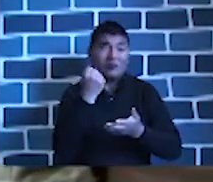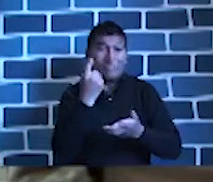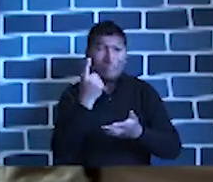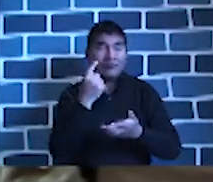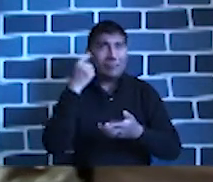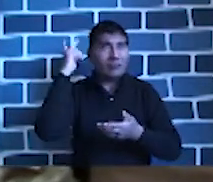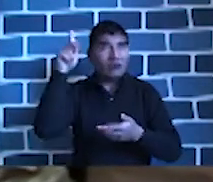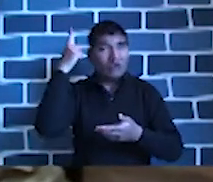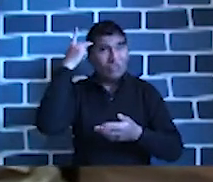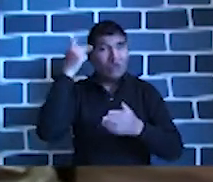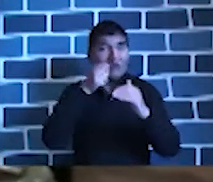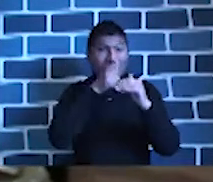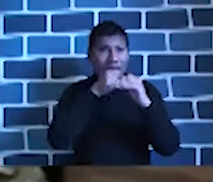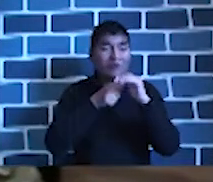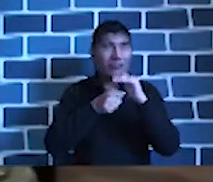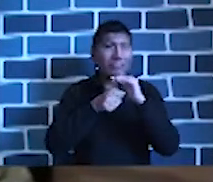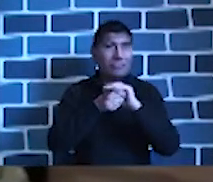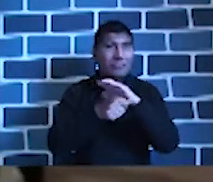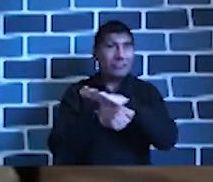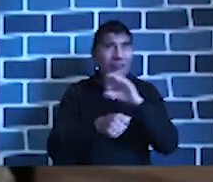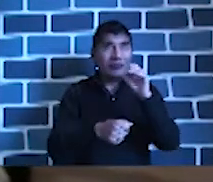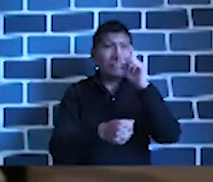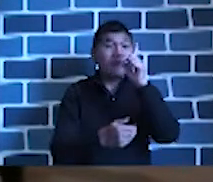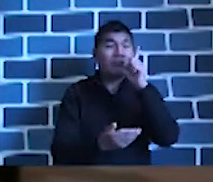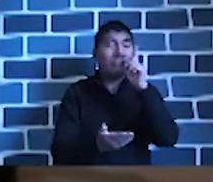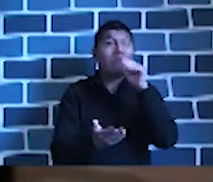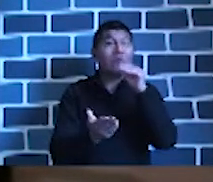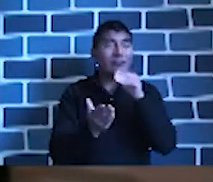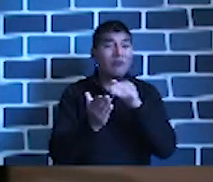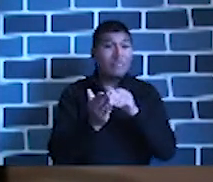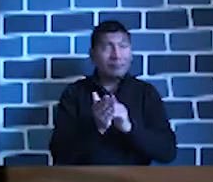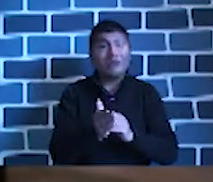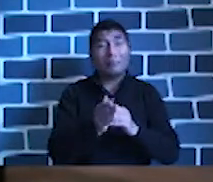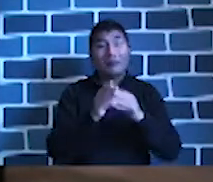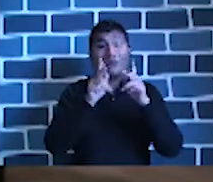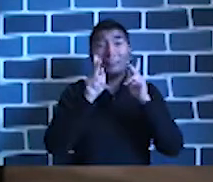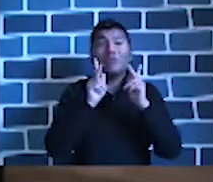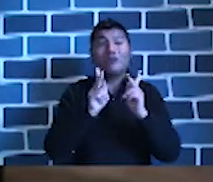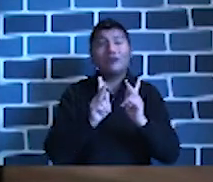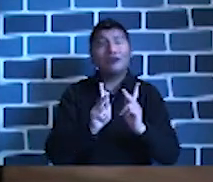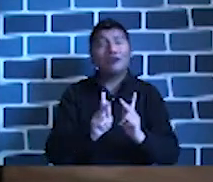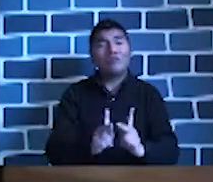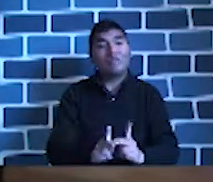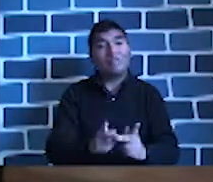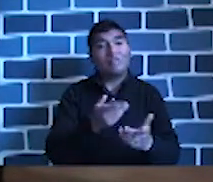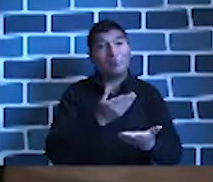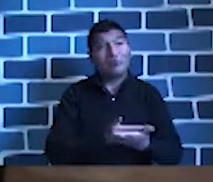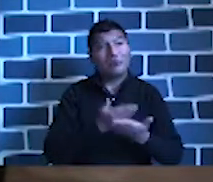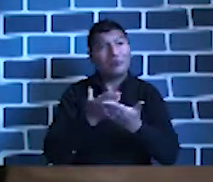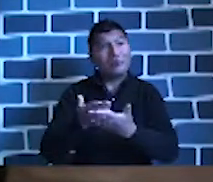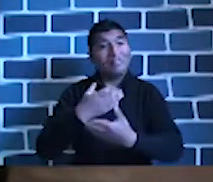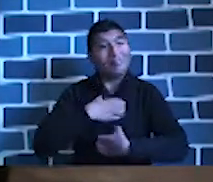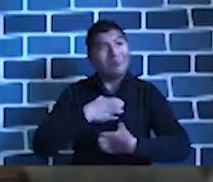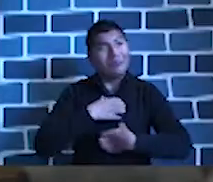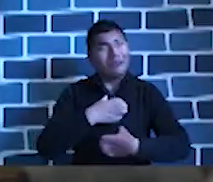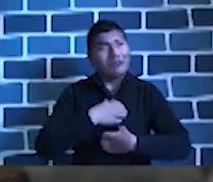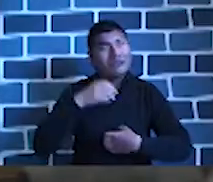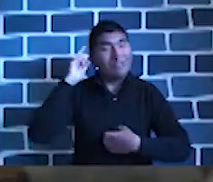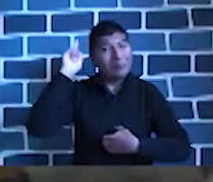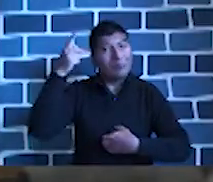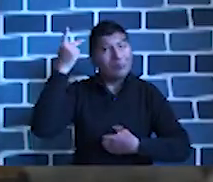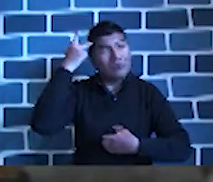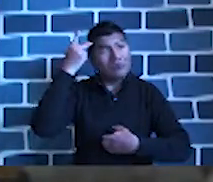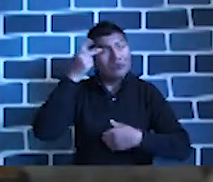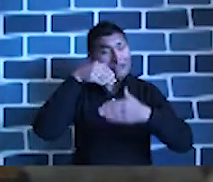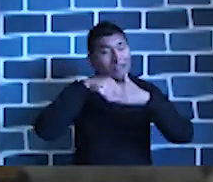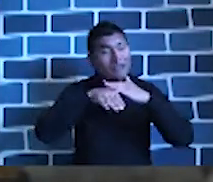refugiados políticos y más de mil personas que han planteado demanda de asilo político